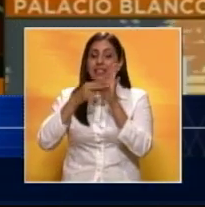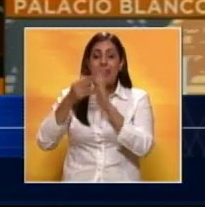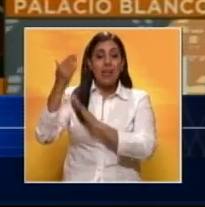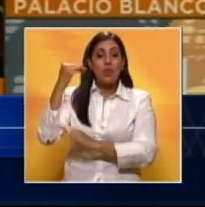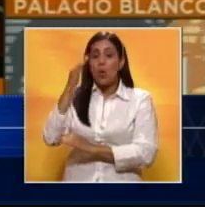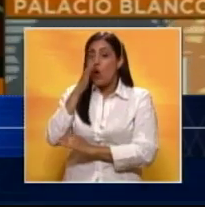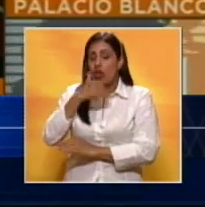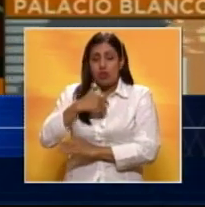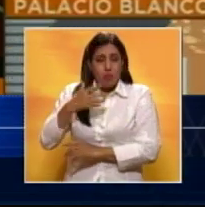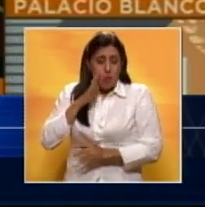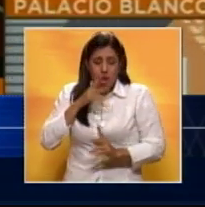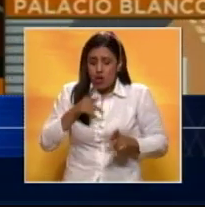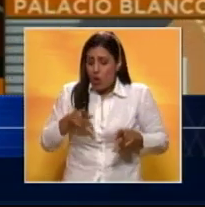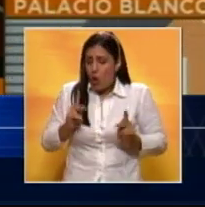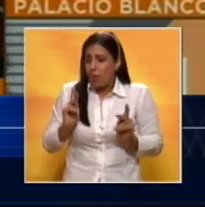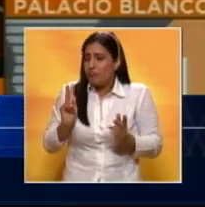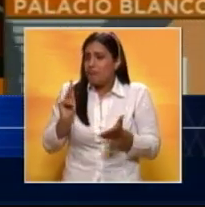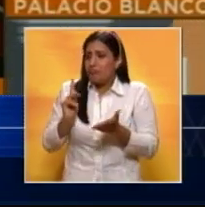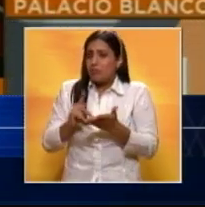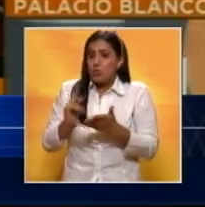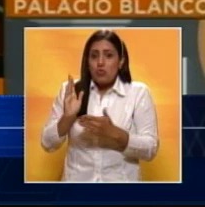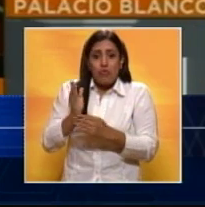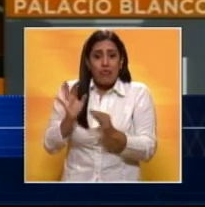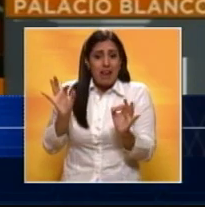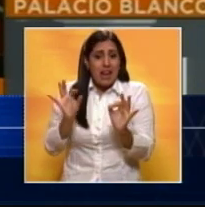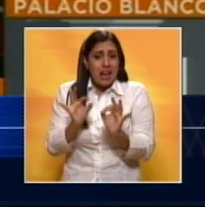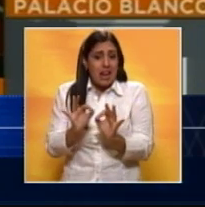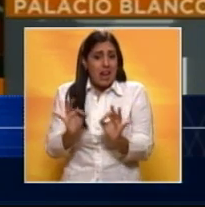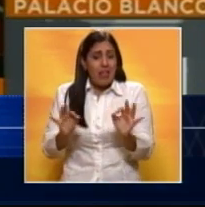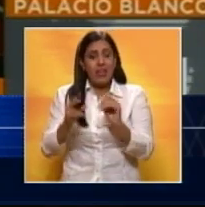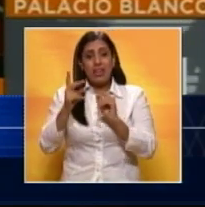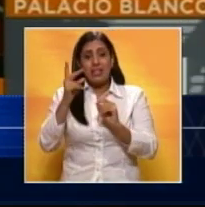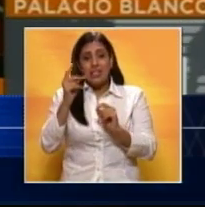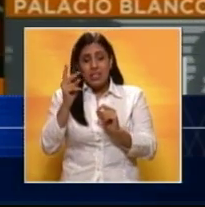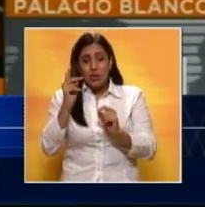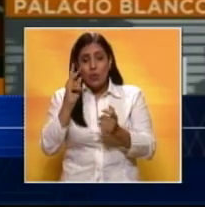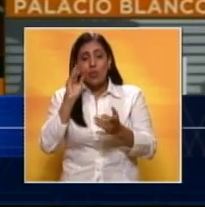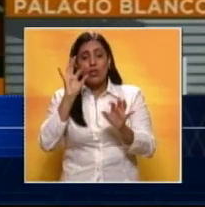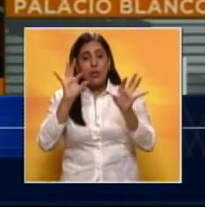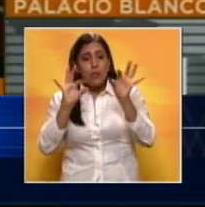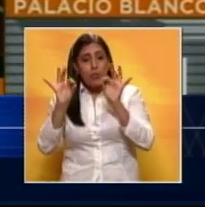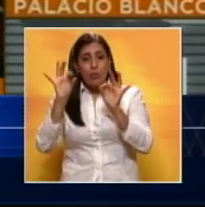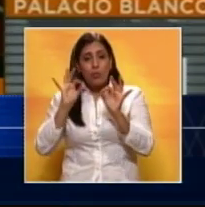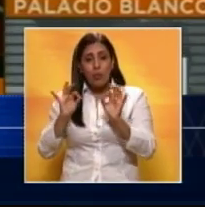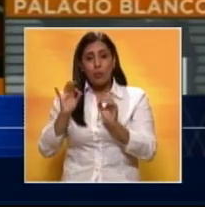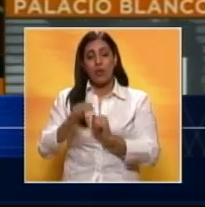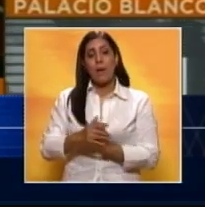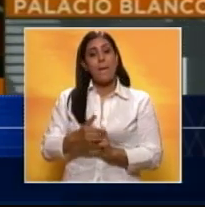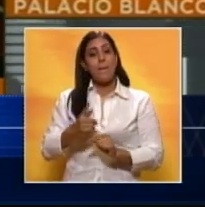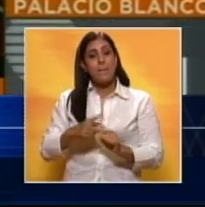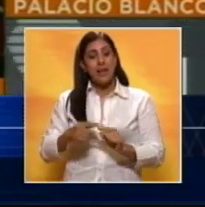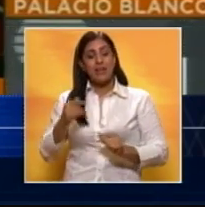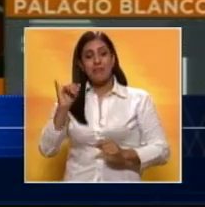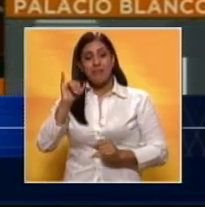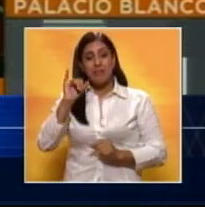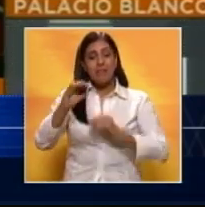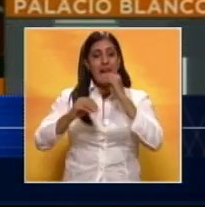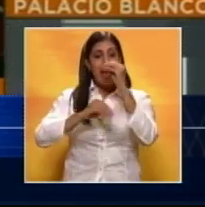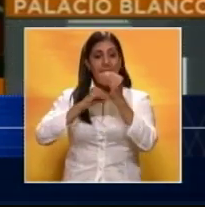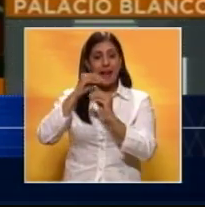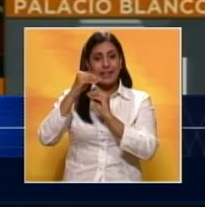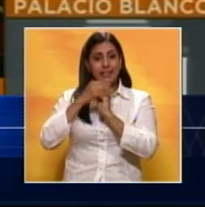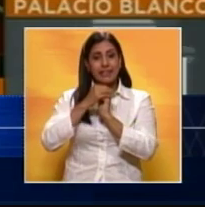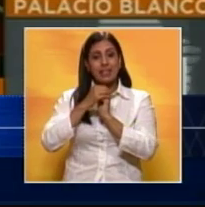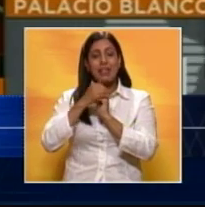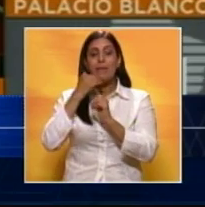no tuve la oportunidad de participar en esa segunda preselección, siendo la misma